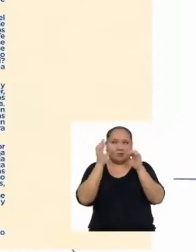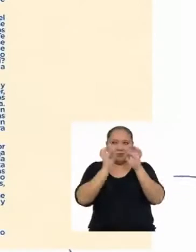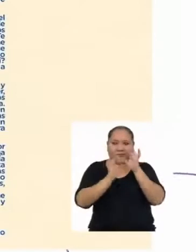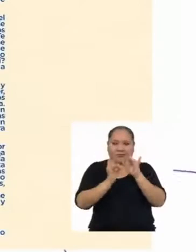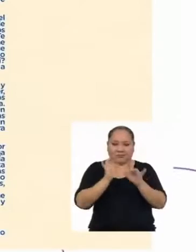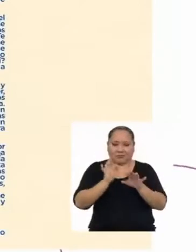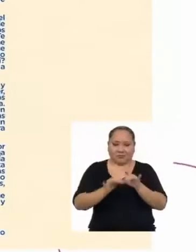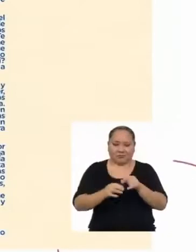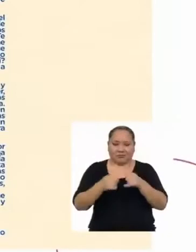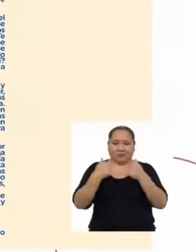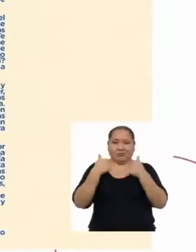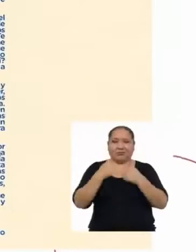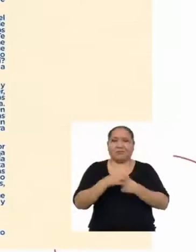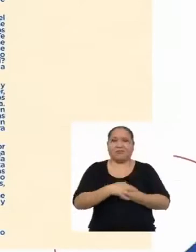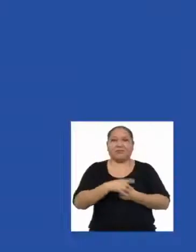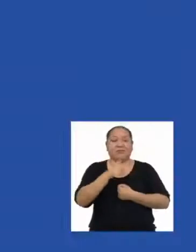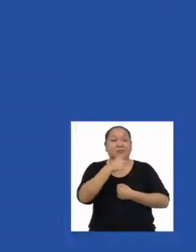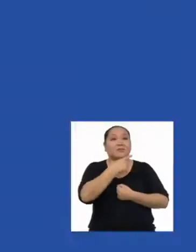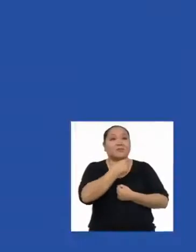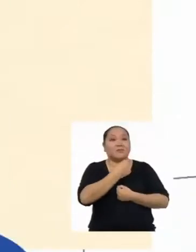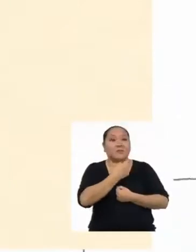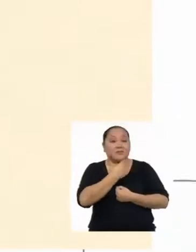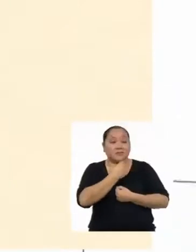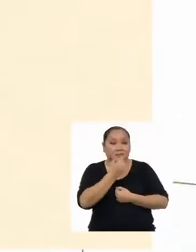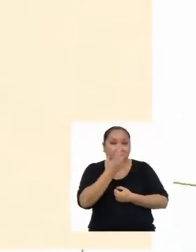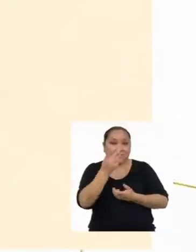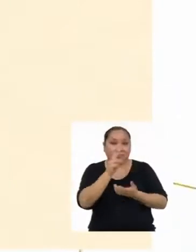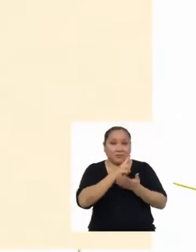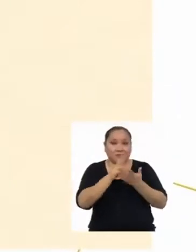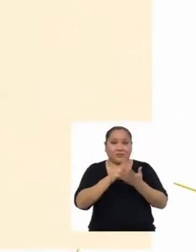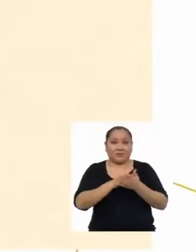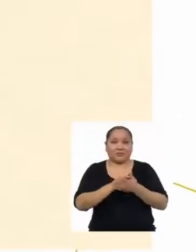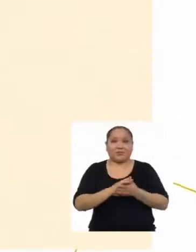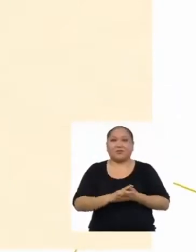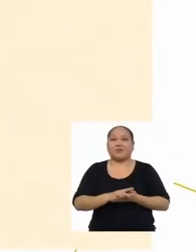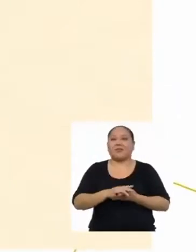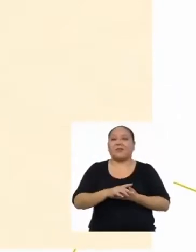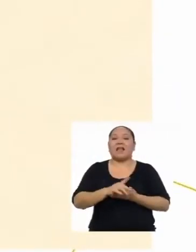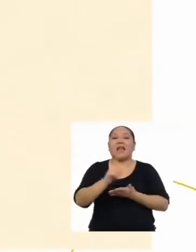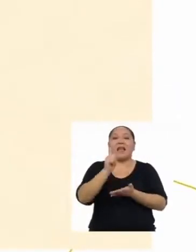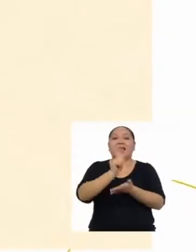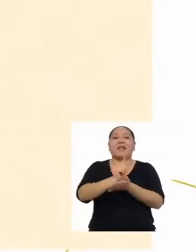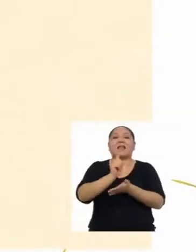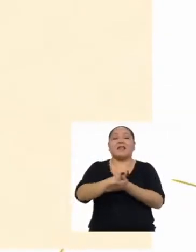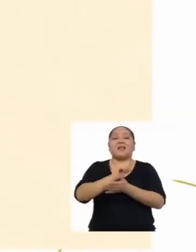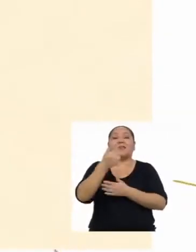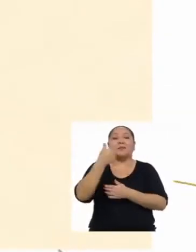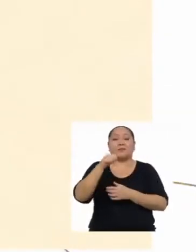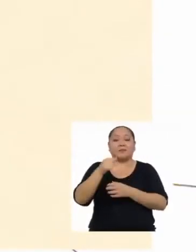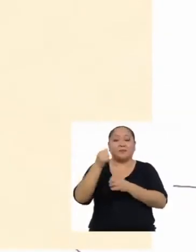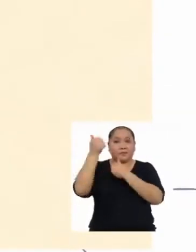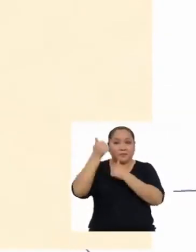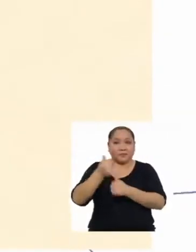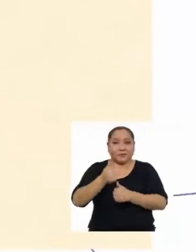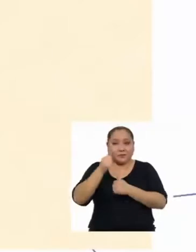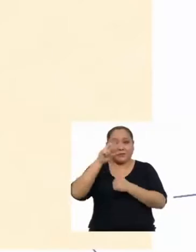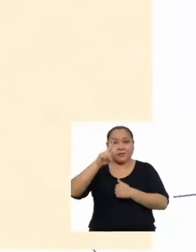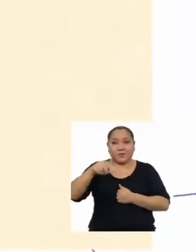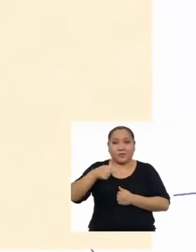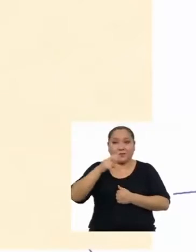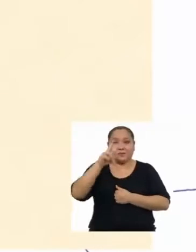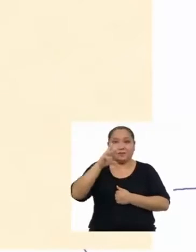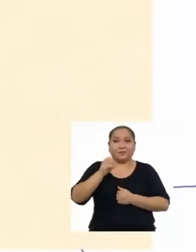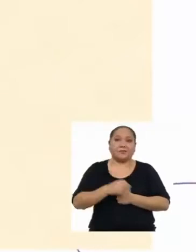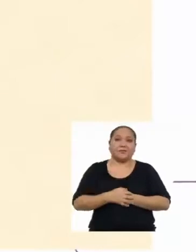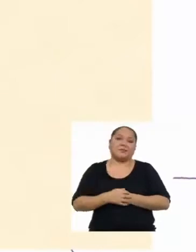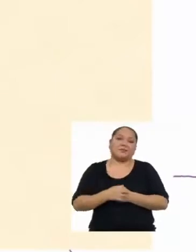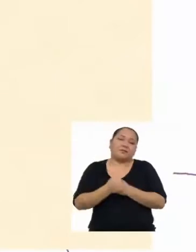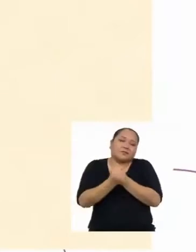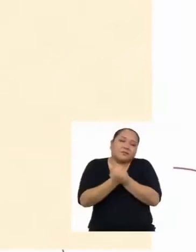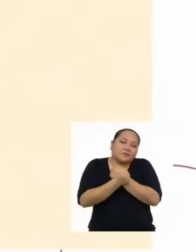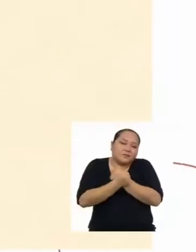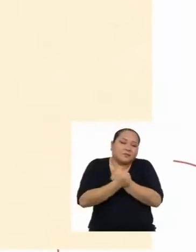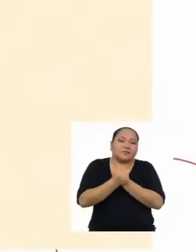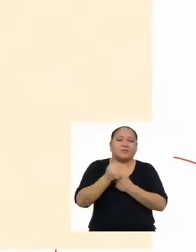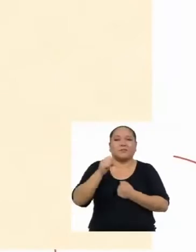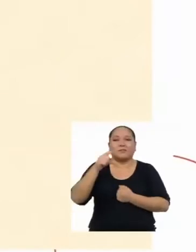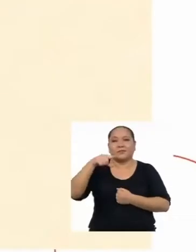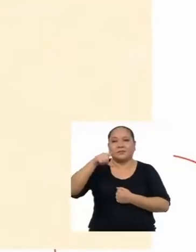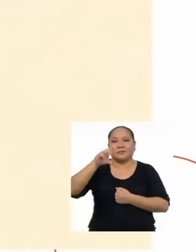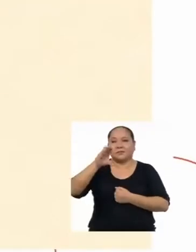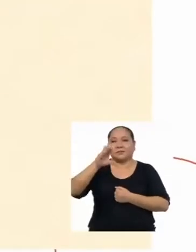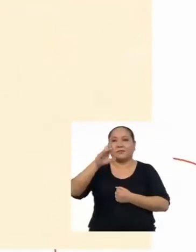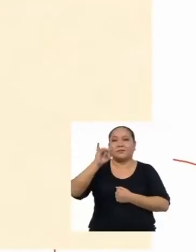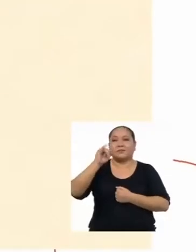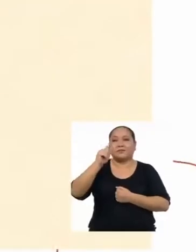estuve. ¿Te gustaría leerla, Rodrigo? Lima, 10 de agosto de 2020. Querida Cristina, espero